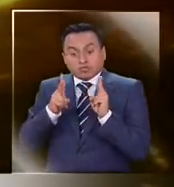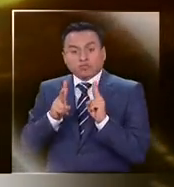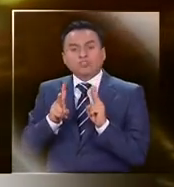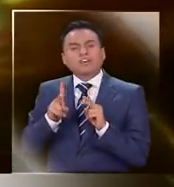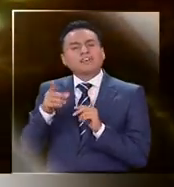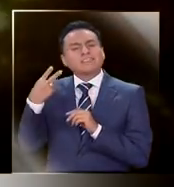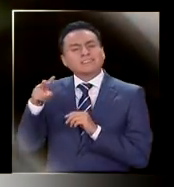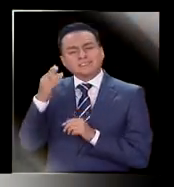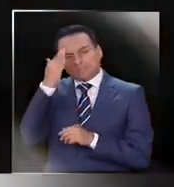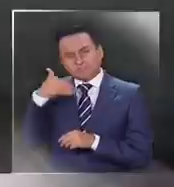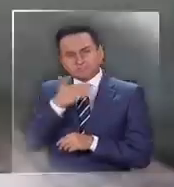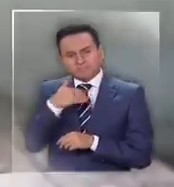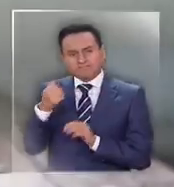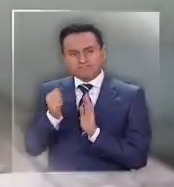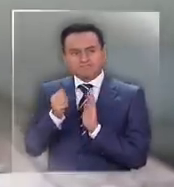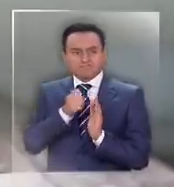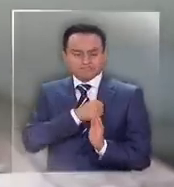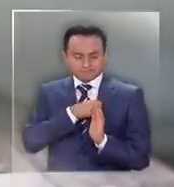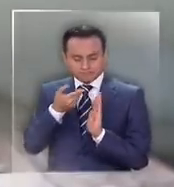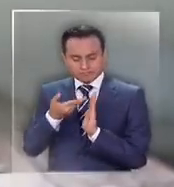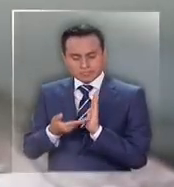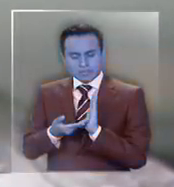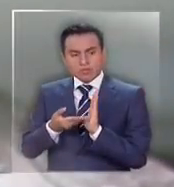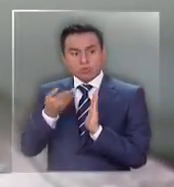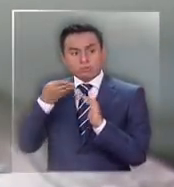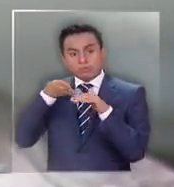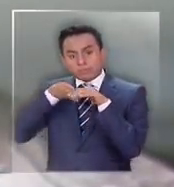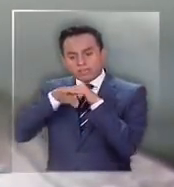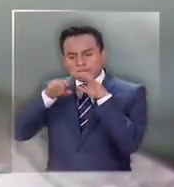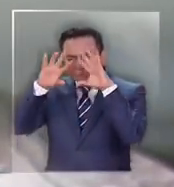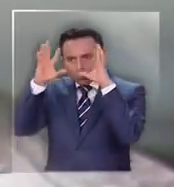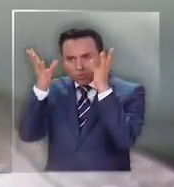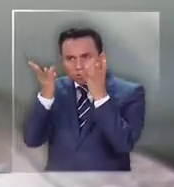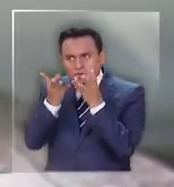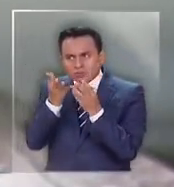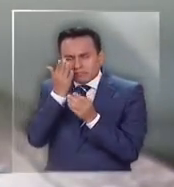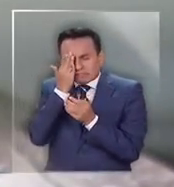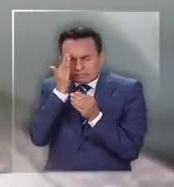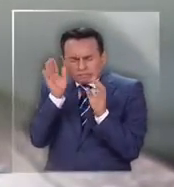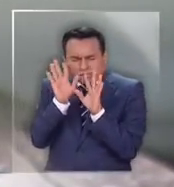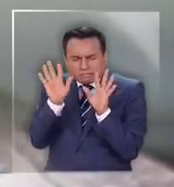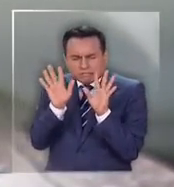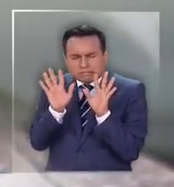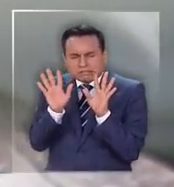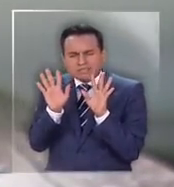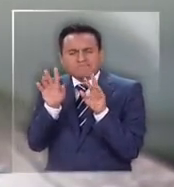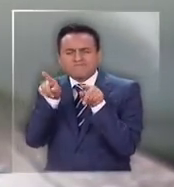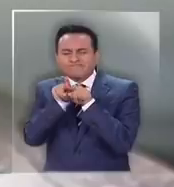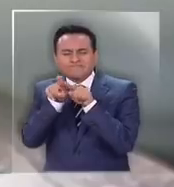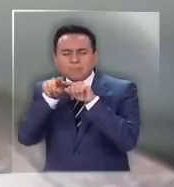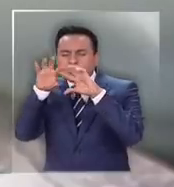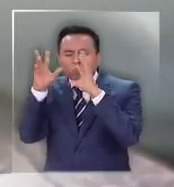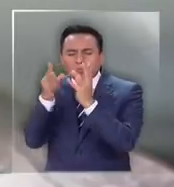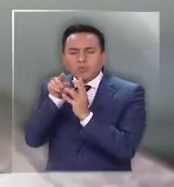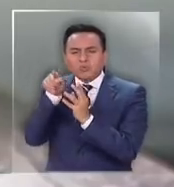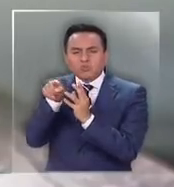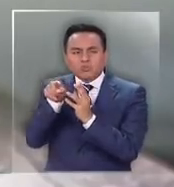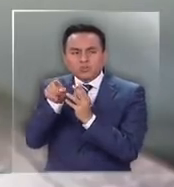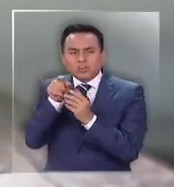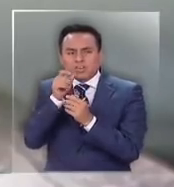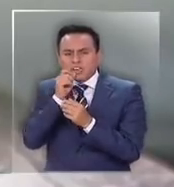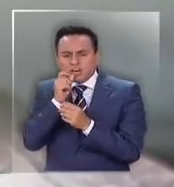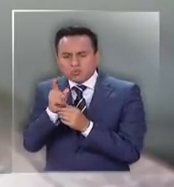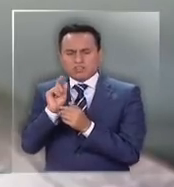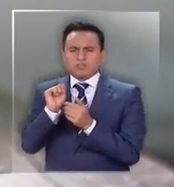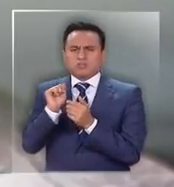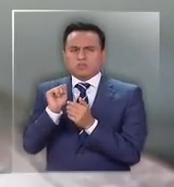canónico. Y te metías en un mundo siniestro, un mundo siniestro de